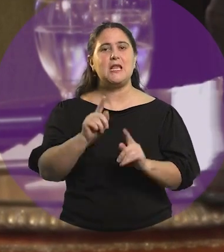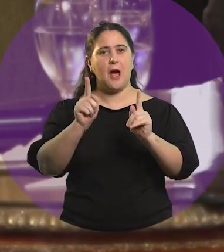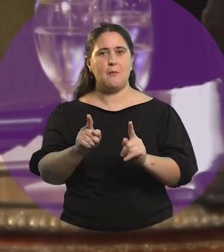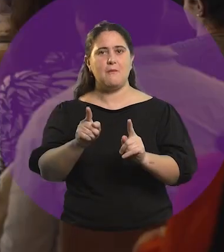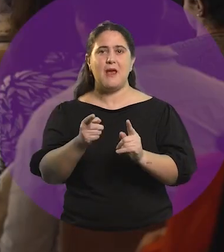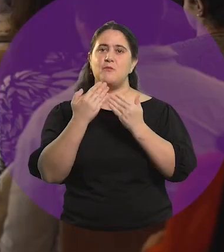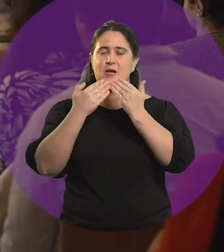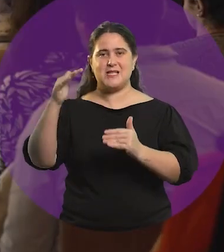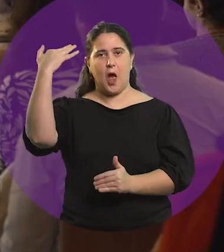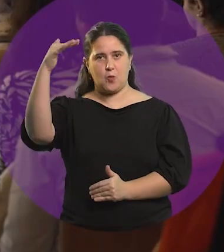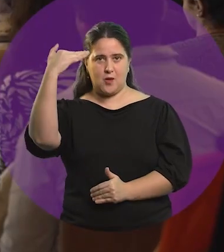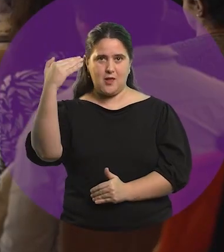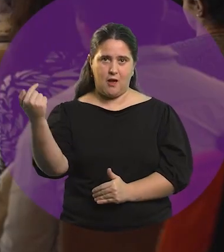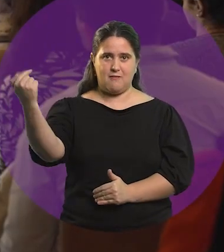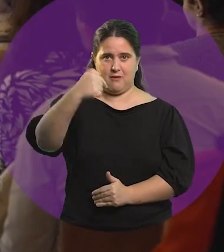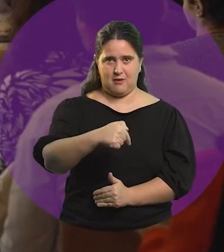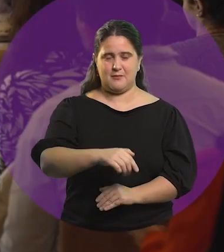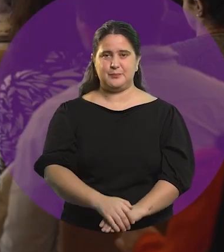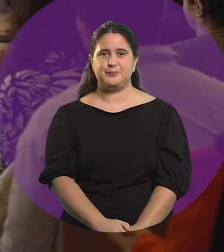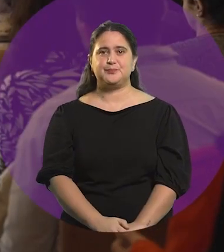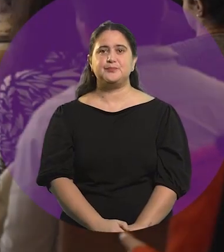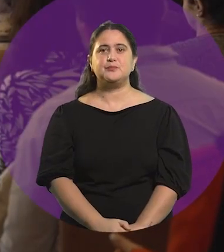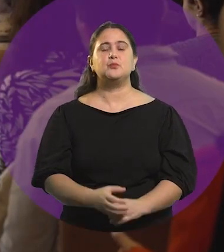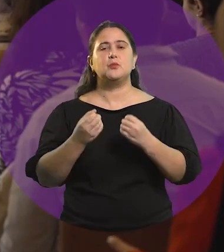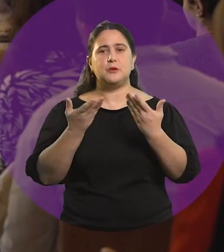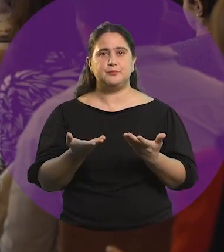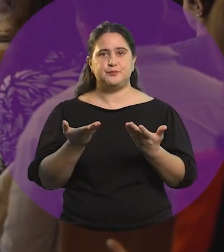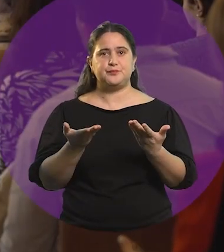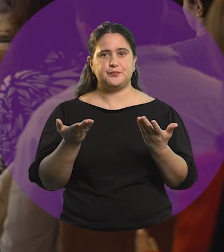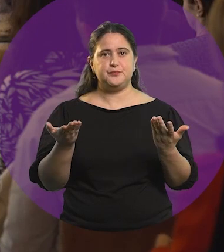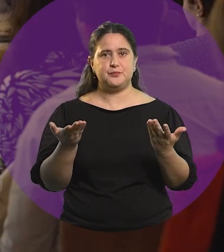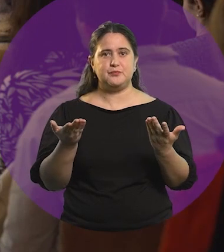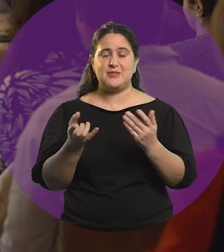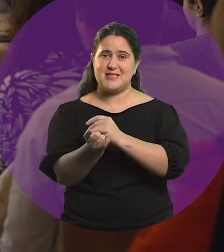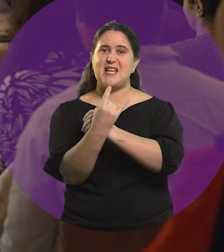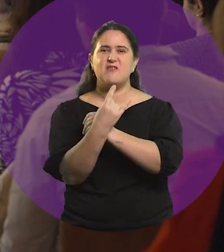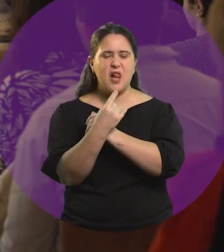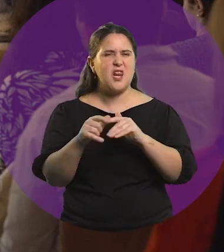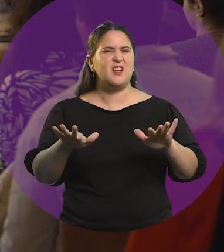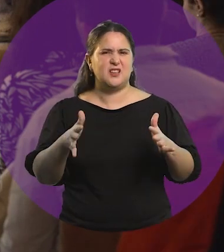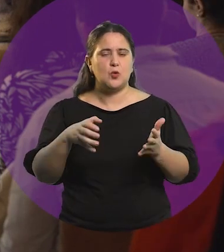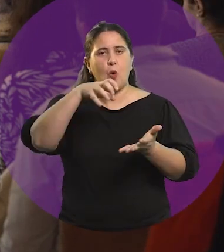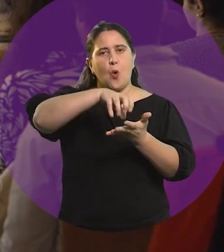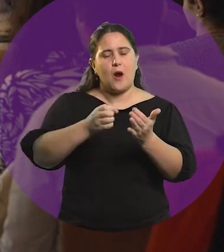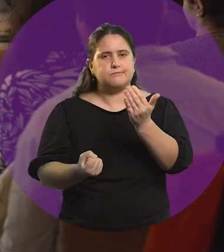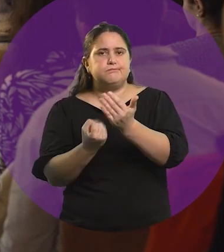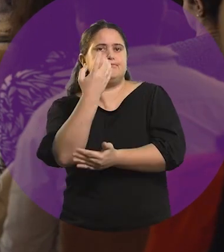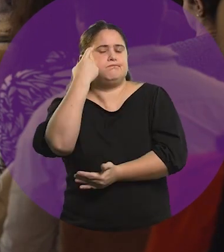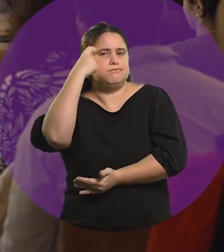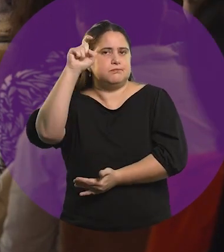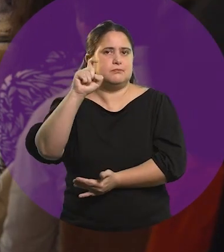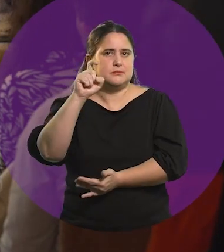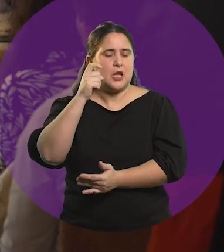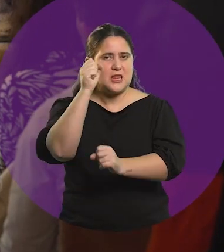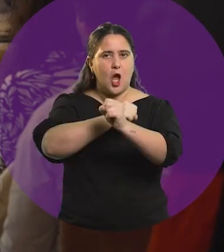y todas las autoridades también que nos acompañan. Bueno, Ceibal es un centro de